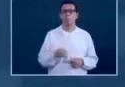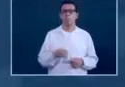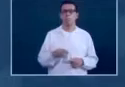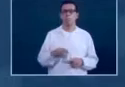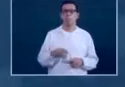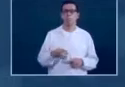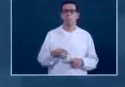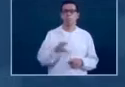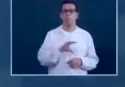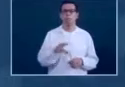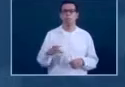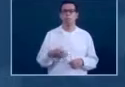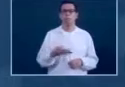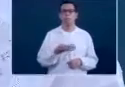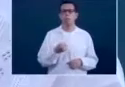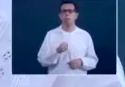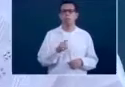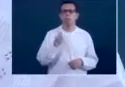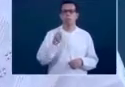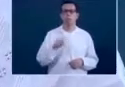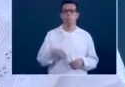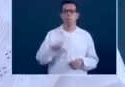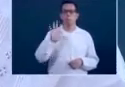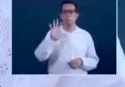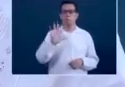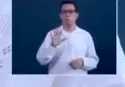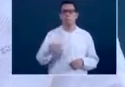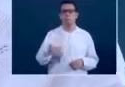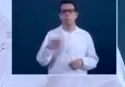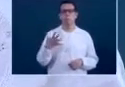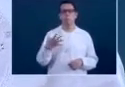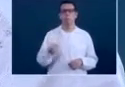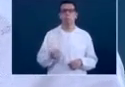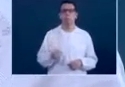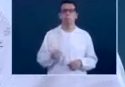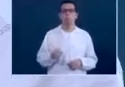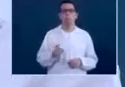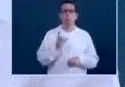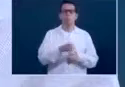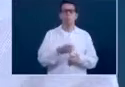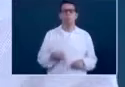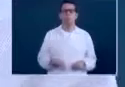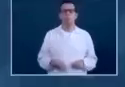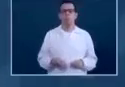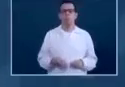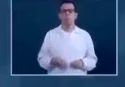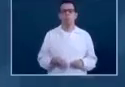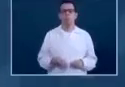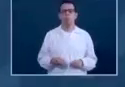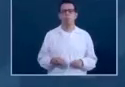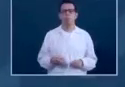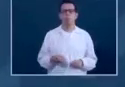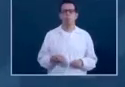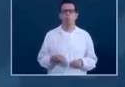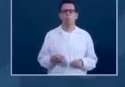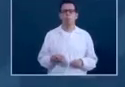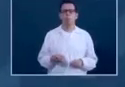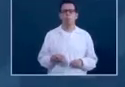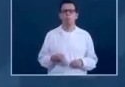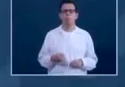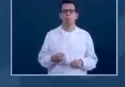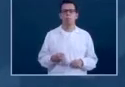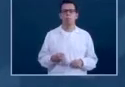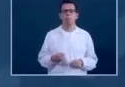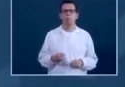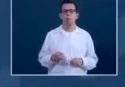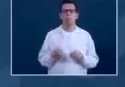caminando, 50 días. Y hace poco se dio a conocer, porque ahora